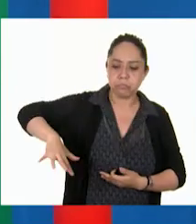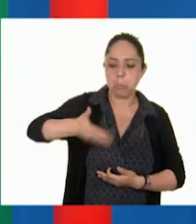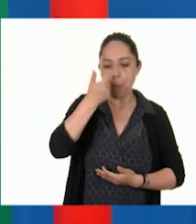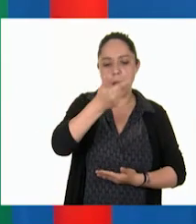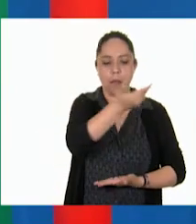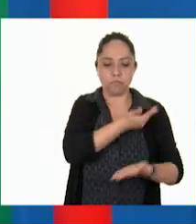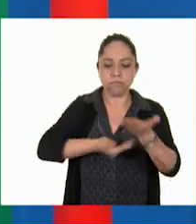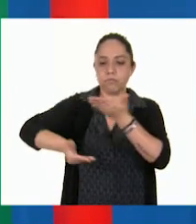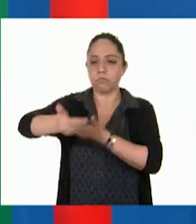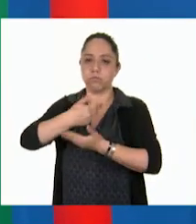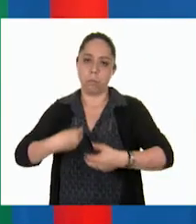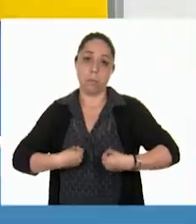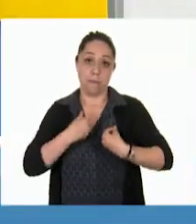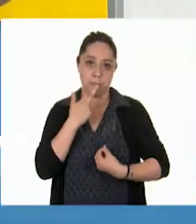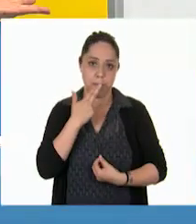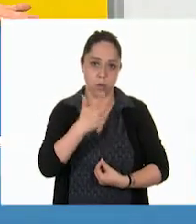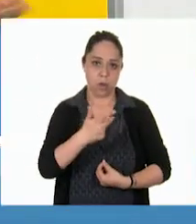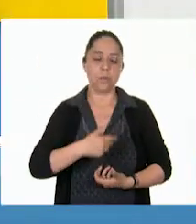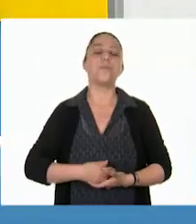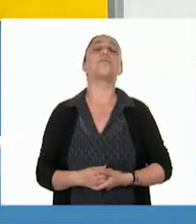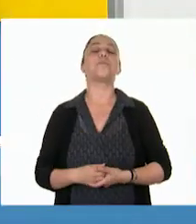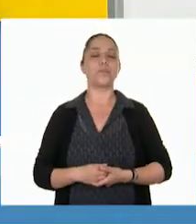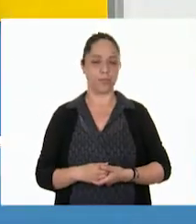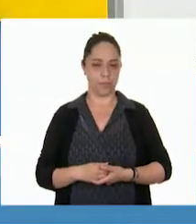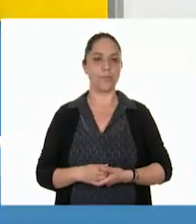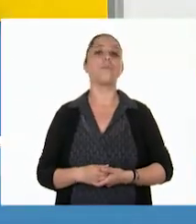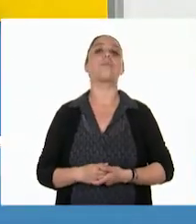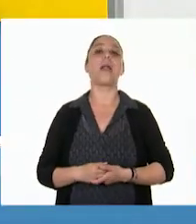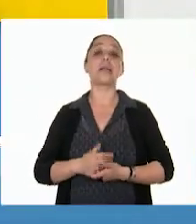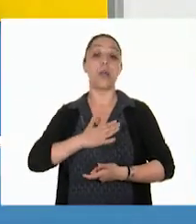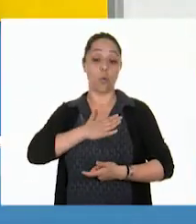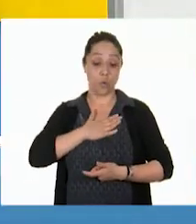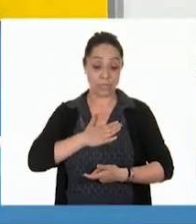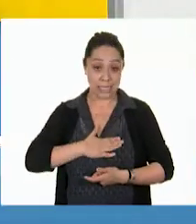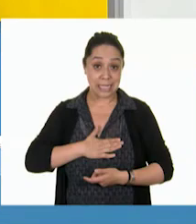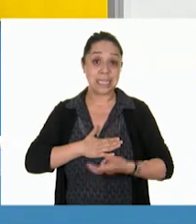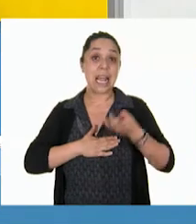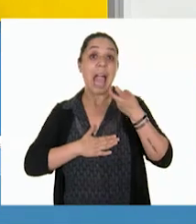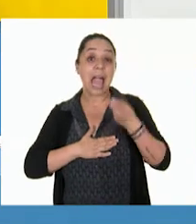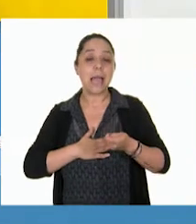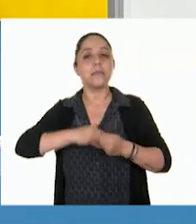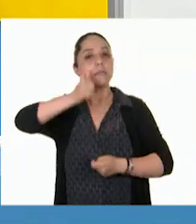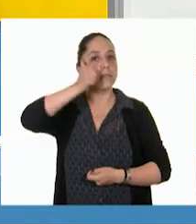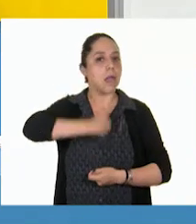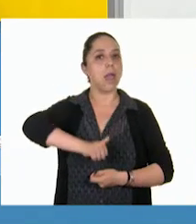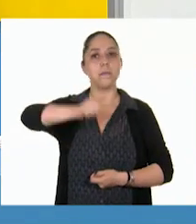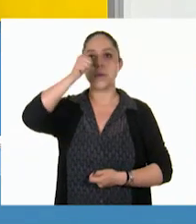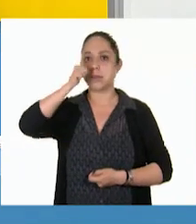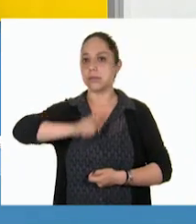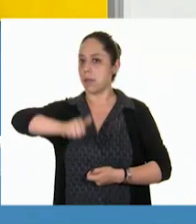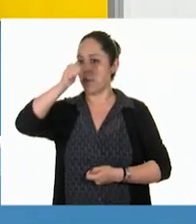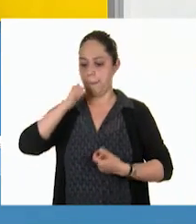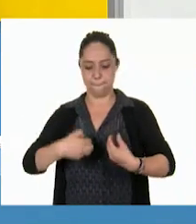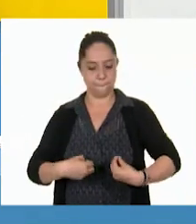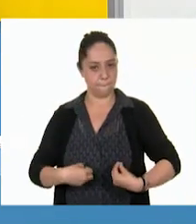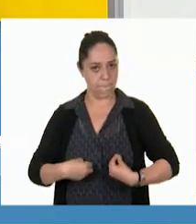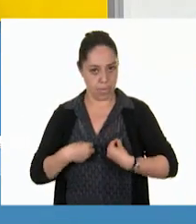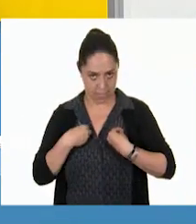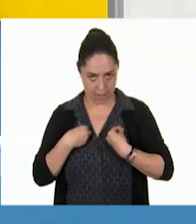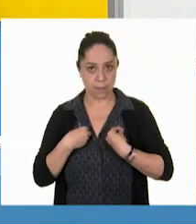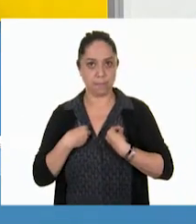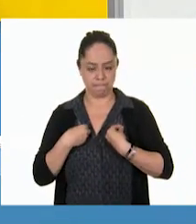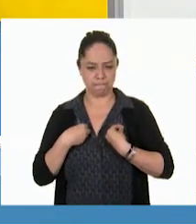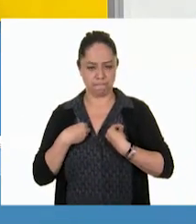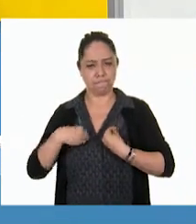con más personas. Y por tal, la justicia debe estar presente en nuestra vida cotidiana. Vamos